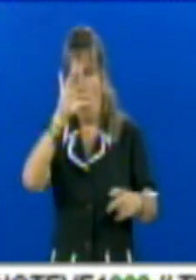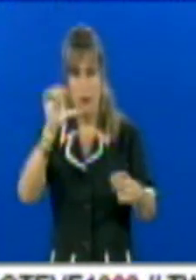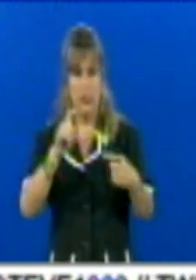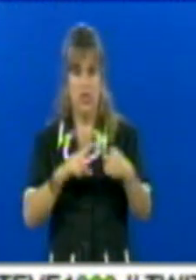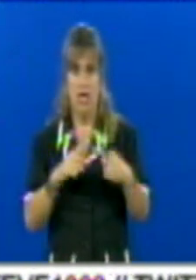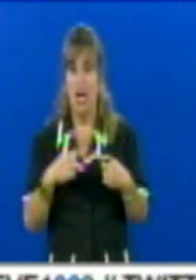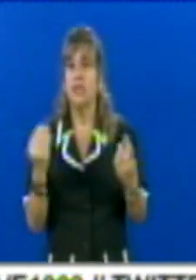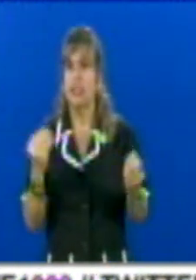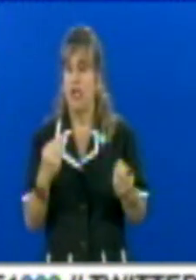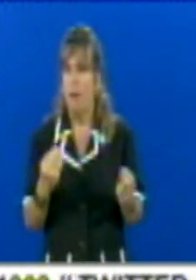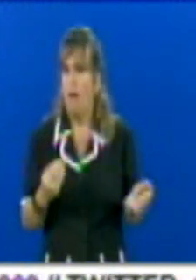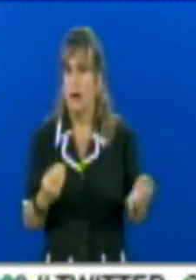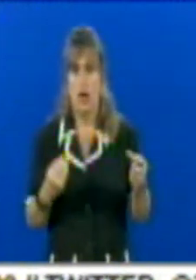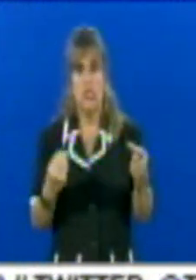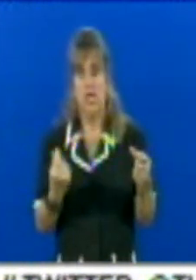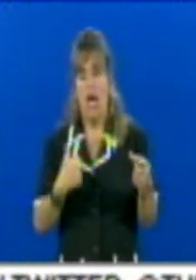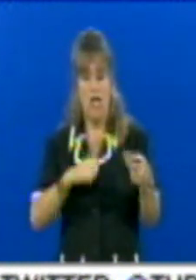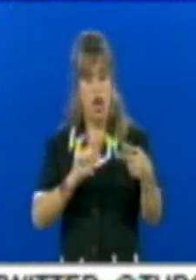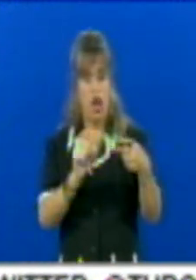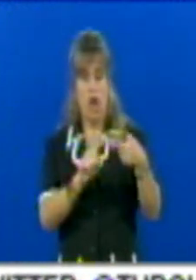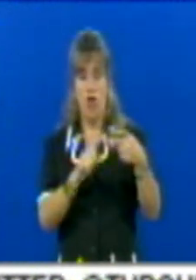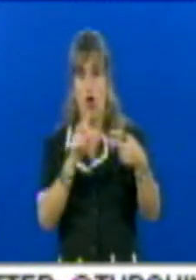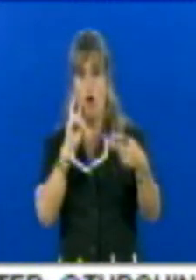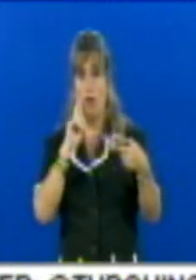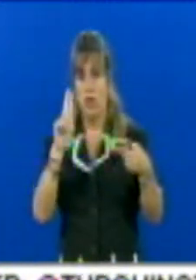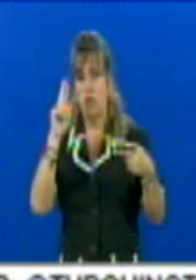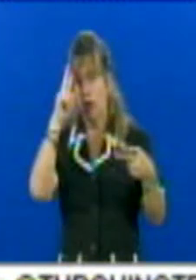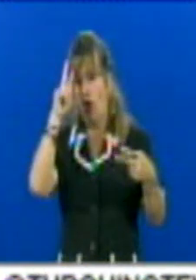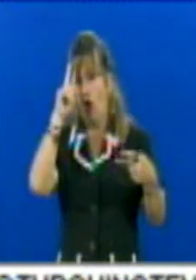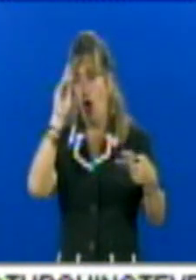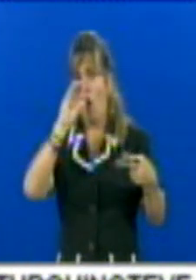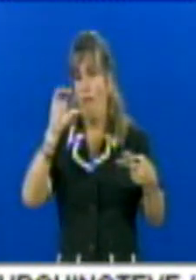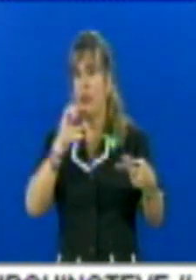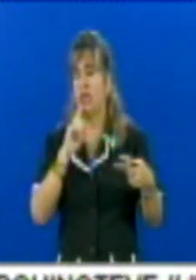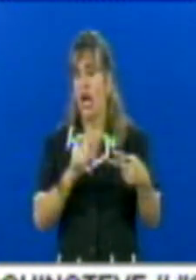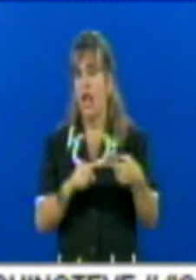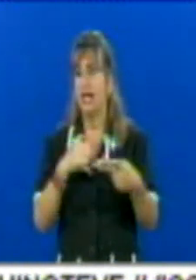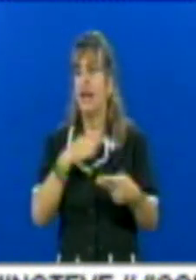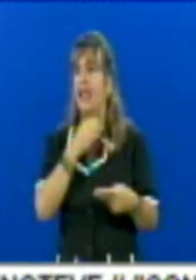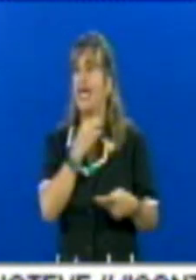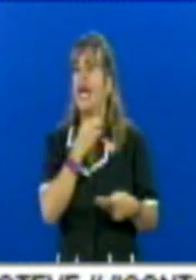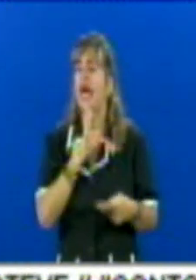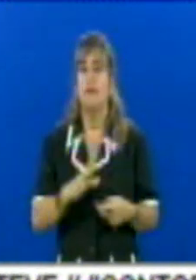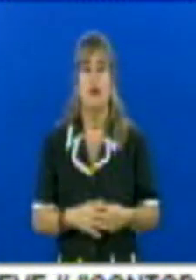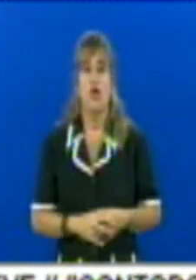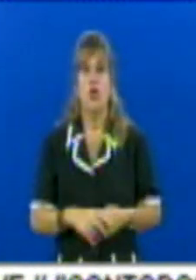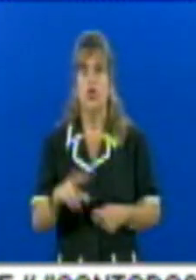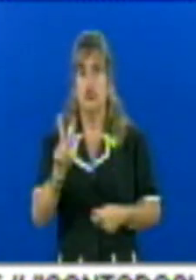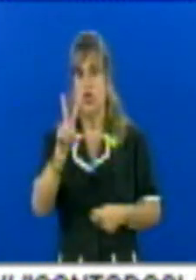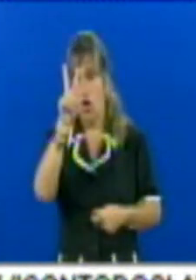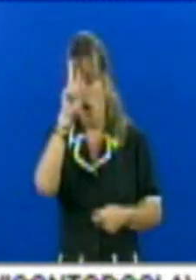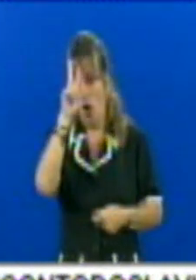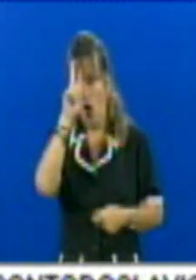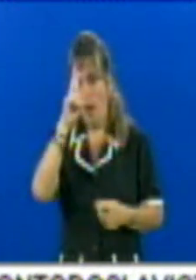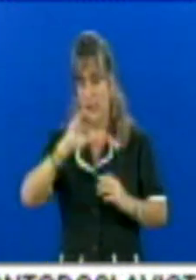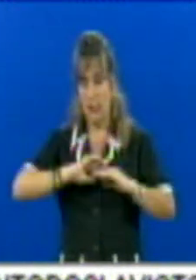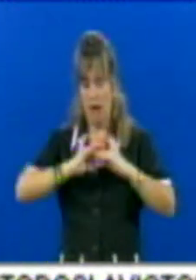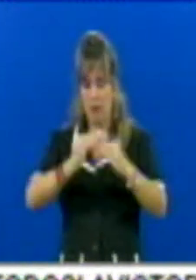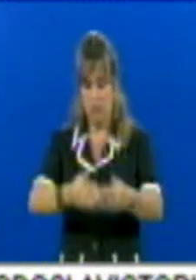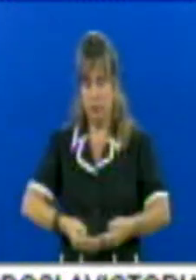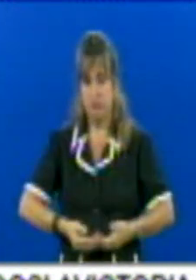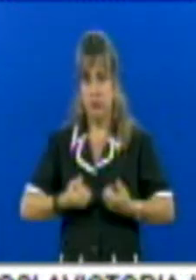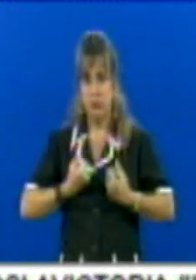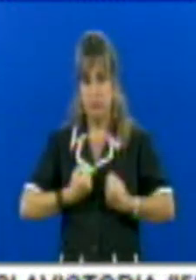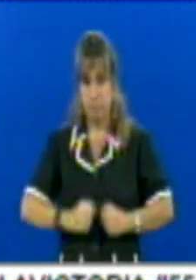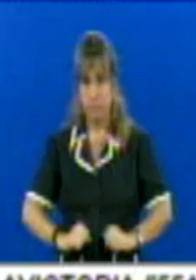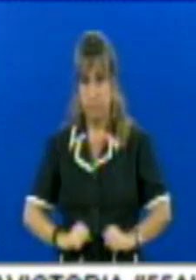tenemos que lograr, recordemos que en cada uno de nuestros hospitales, por ejemplo, por poner un ejemplo de dos hospitales, en el Materno Sur, que es un